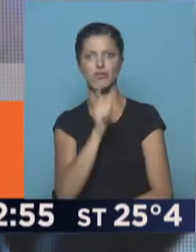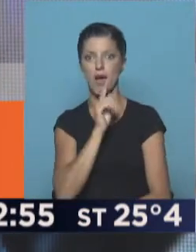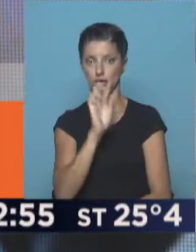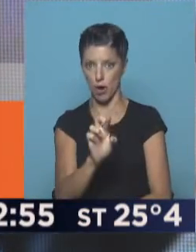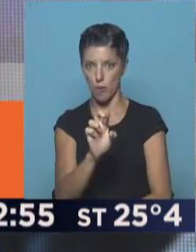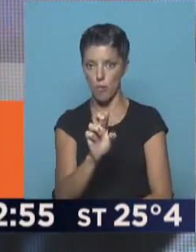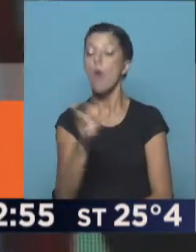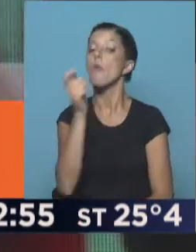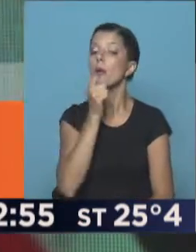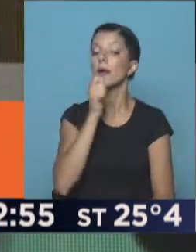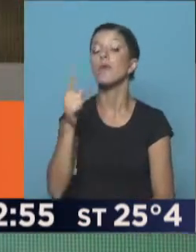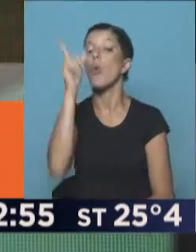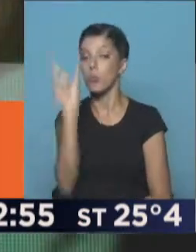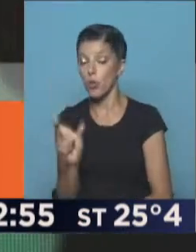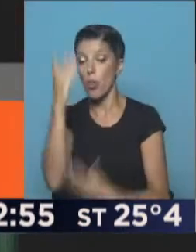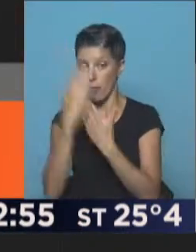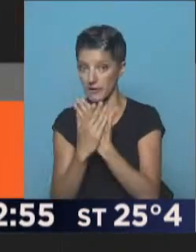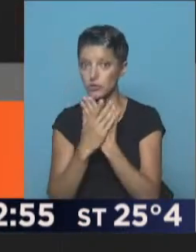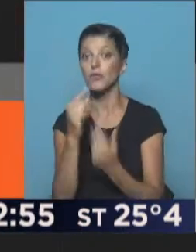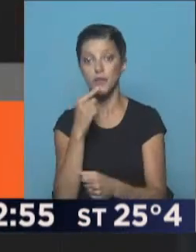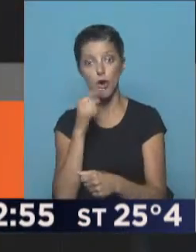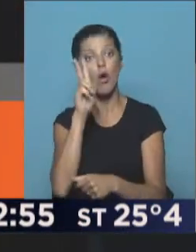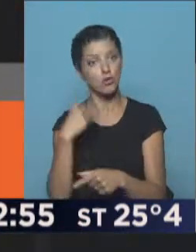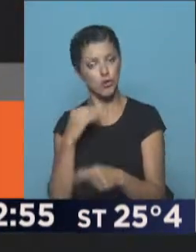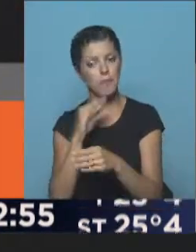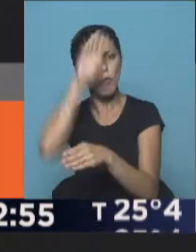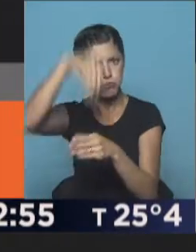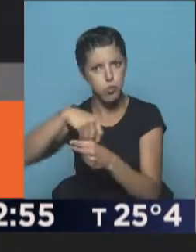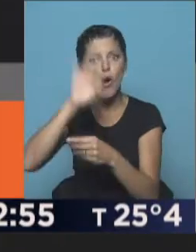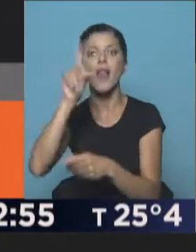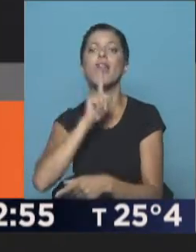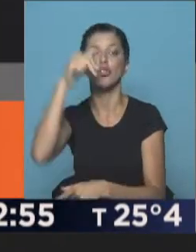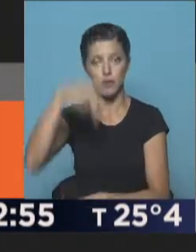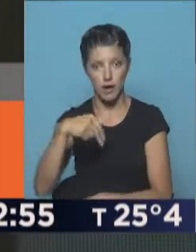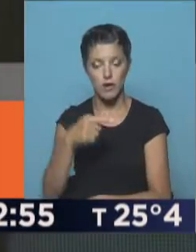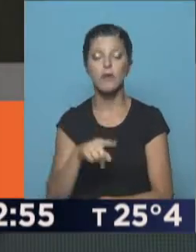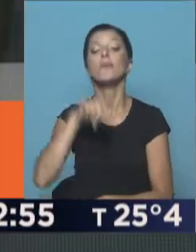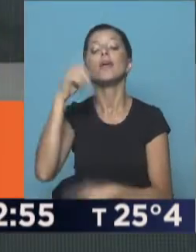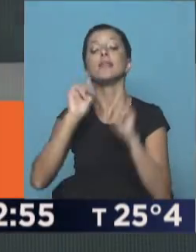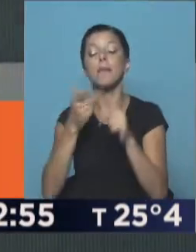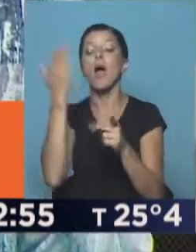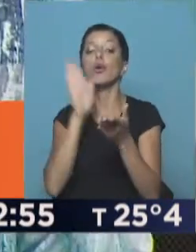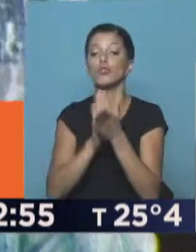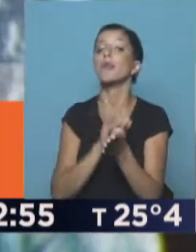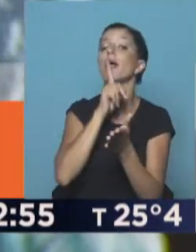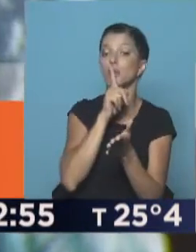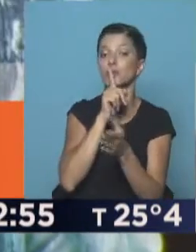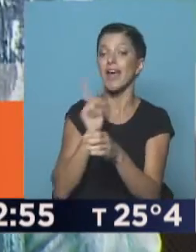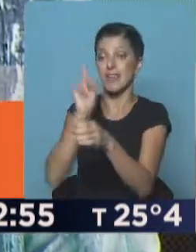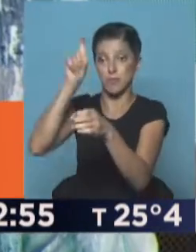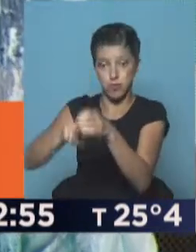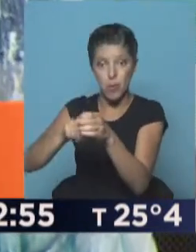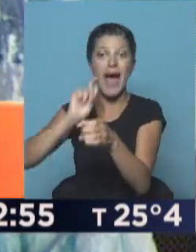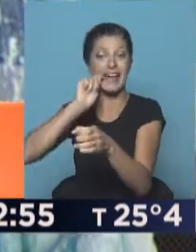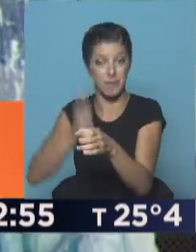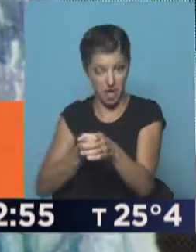ejemplo, defendió la pertenencia de los Estados Unidos a la OTAN. Tillerson habló de Rusia y su anexión de la península de Crimea con